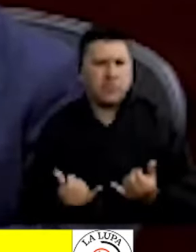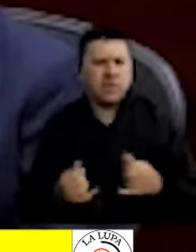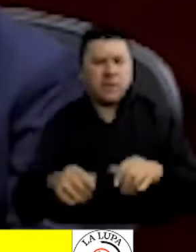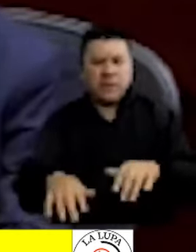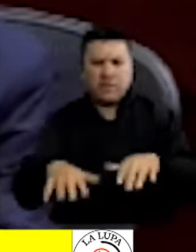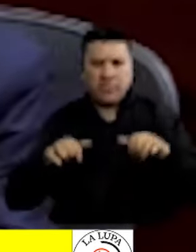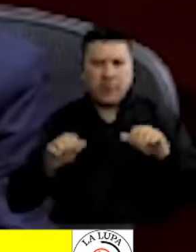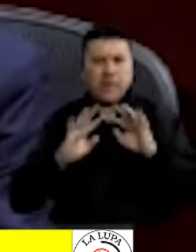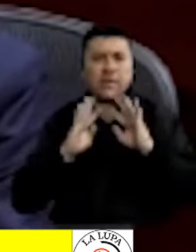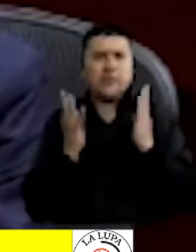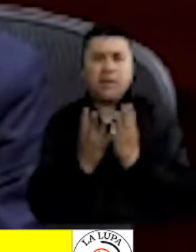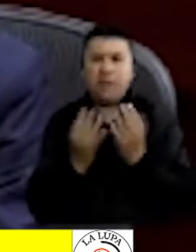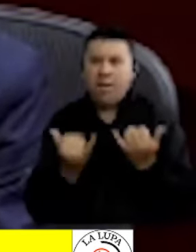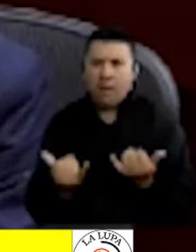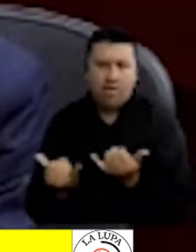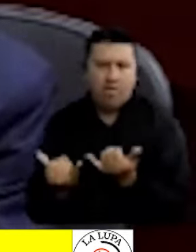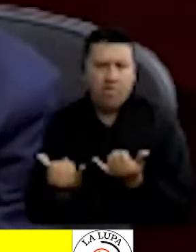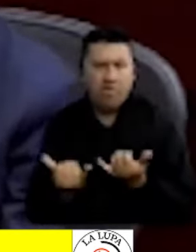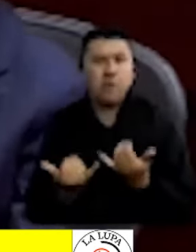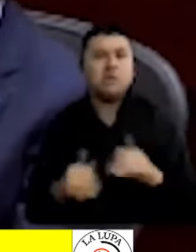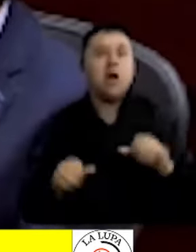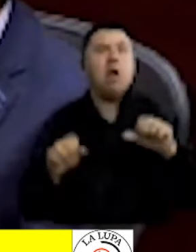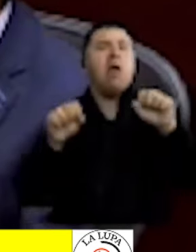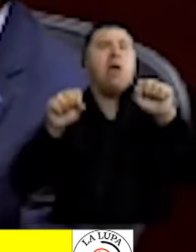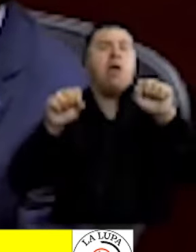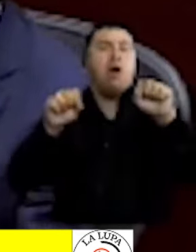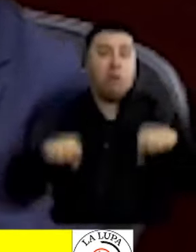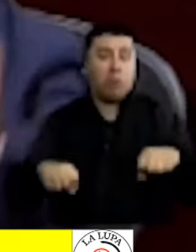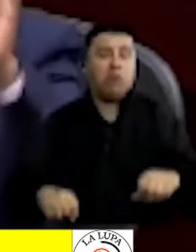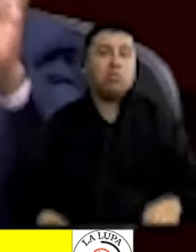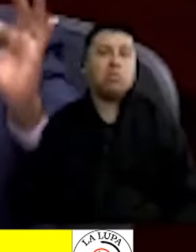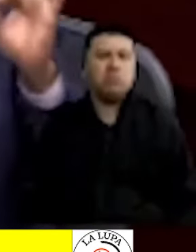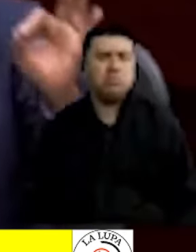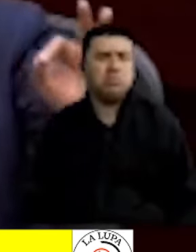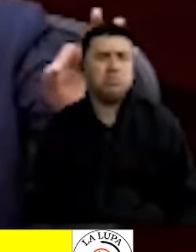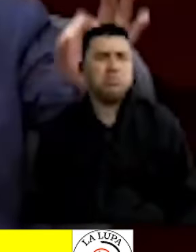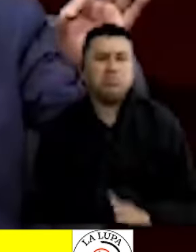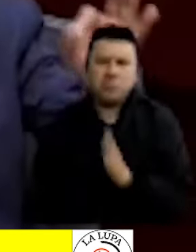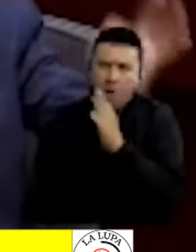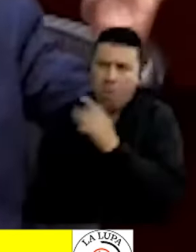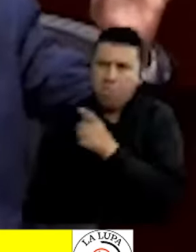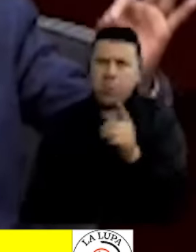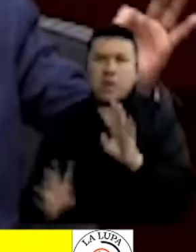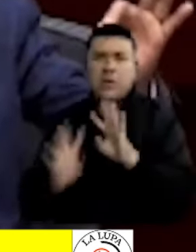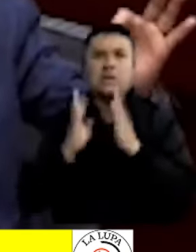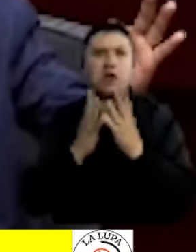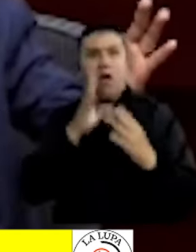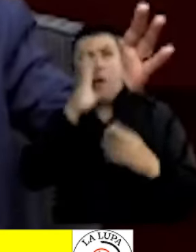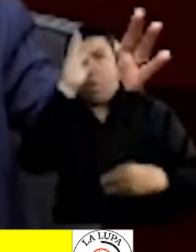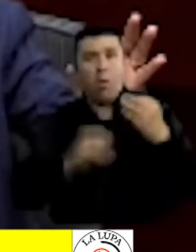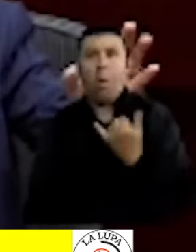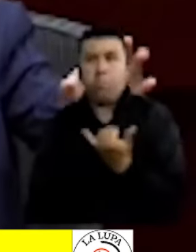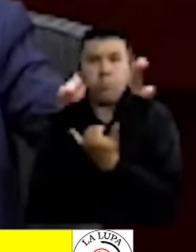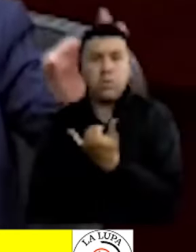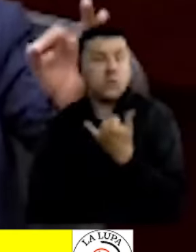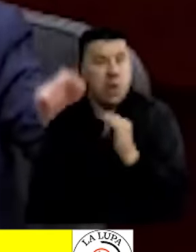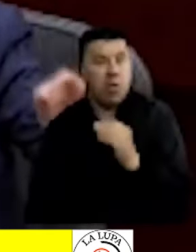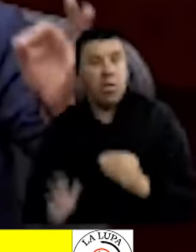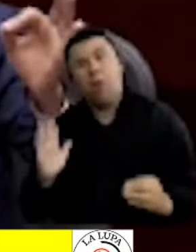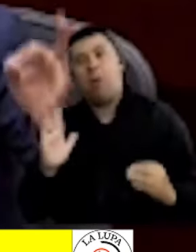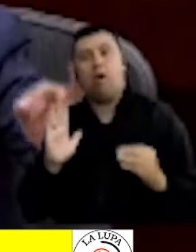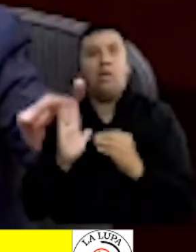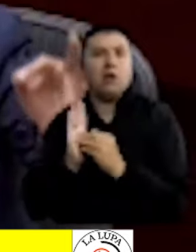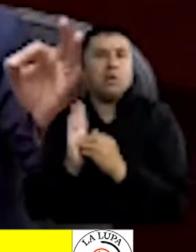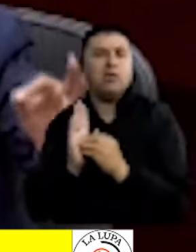Senado aprobó y no hay un solo senador que se oponga, así quedó establecido, para ir